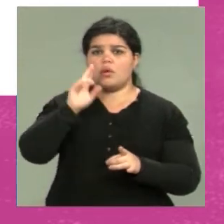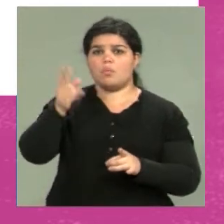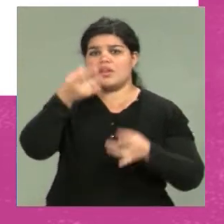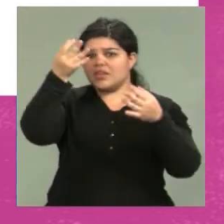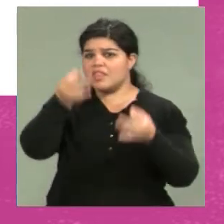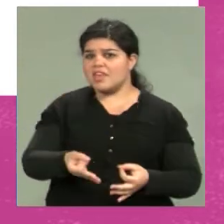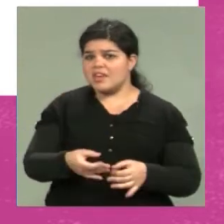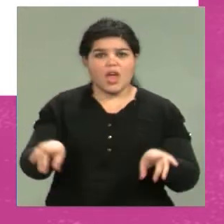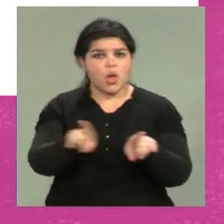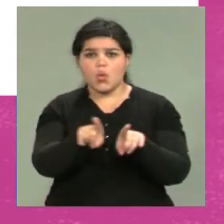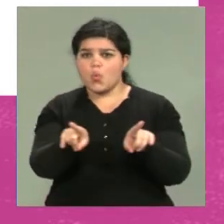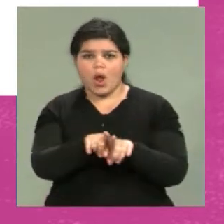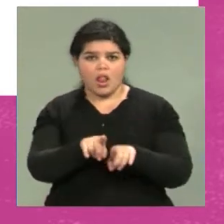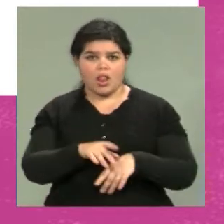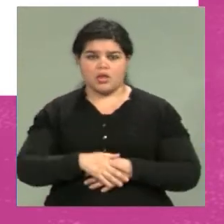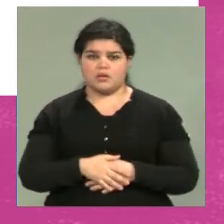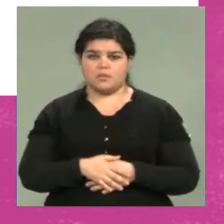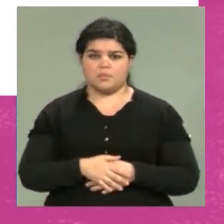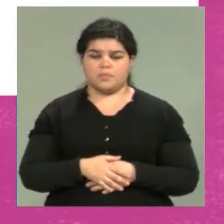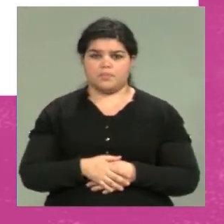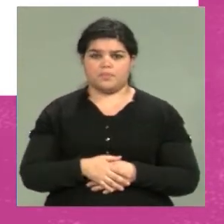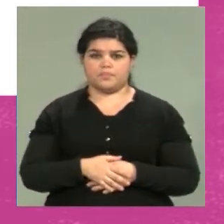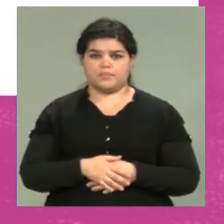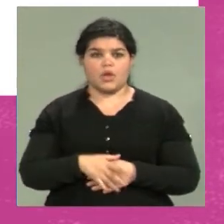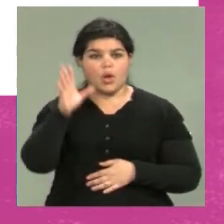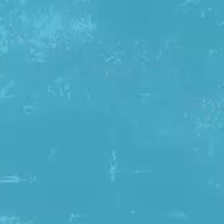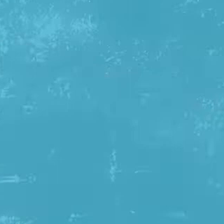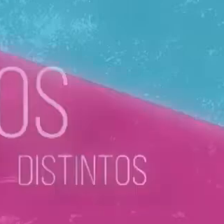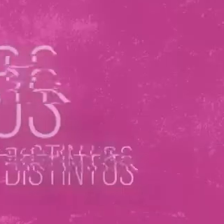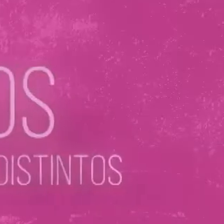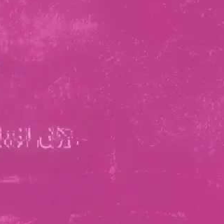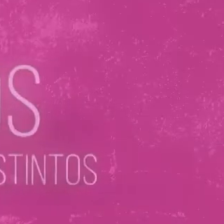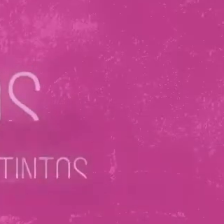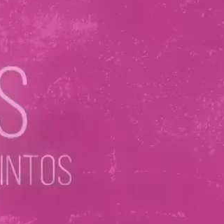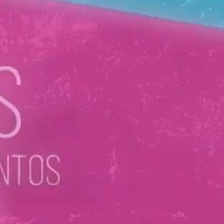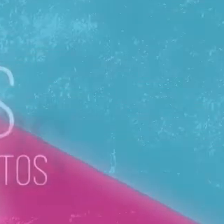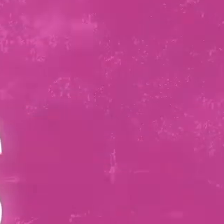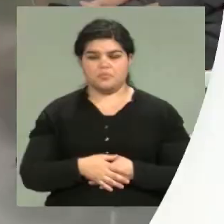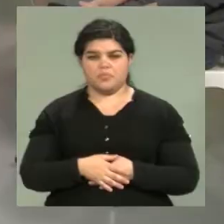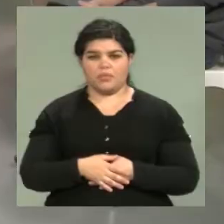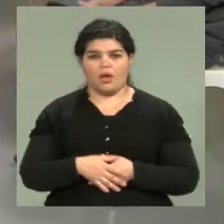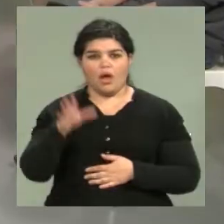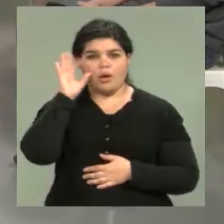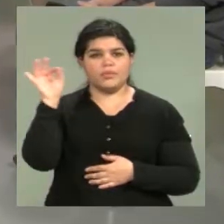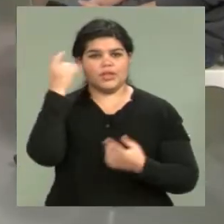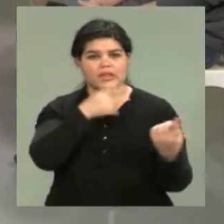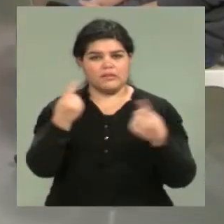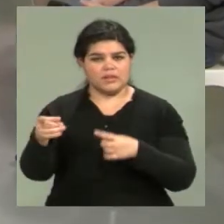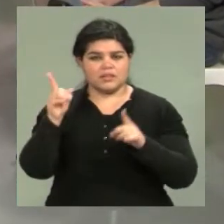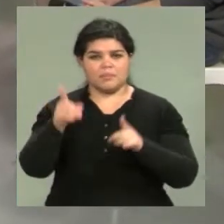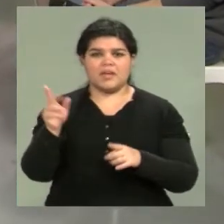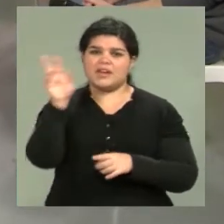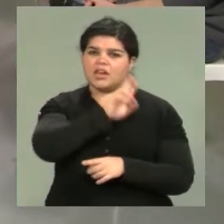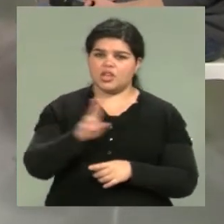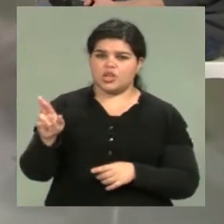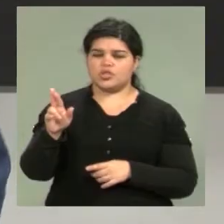las mismas características. Se presentan varias opiniones al respecto y también se vuelven a mezclar ciertas cosas, ¿no? De lo